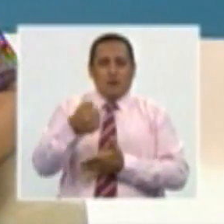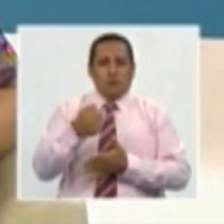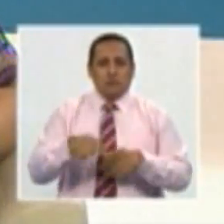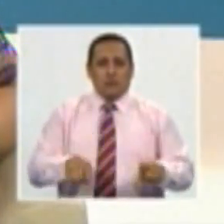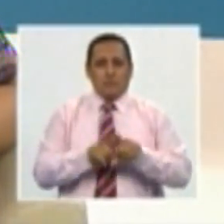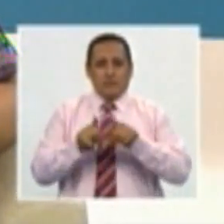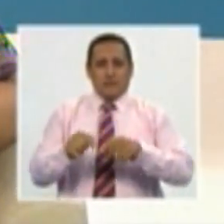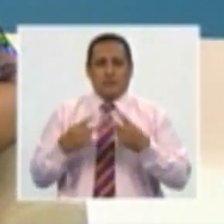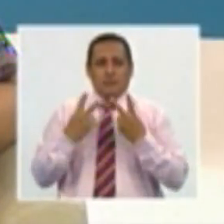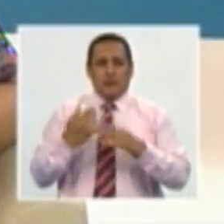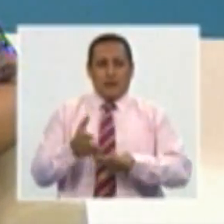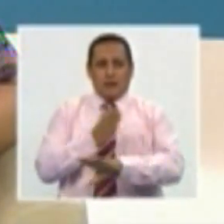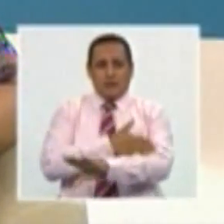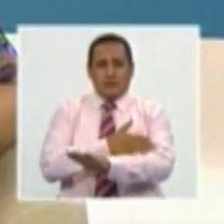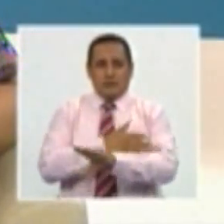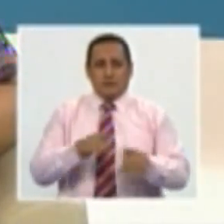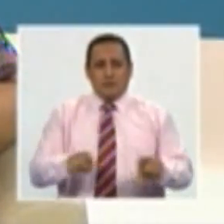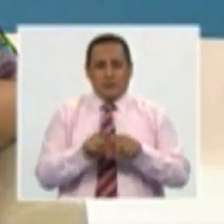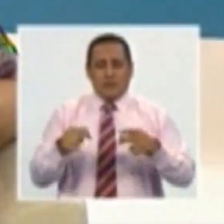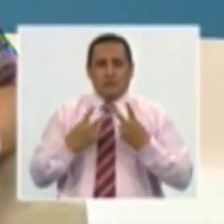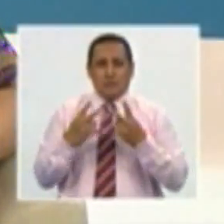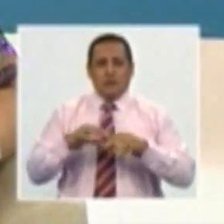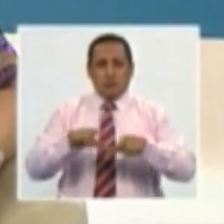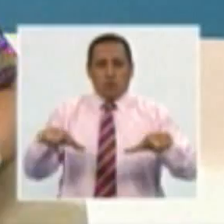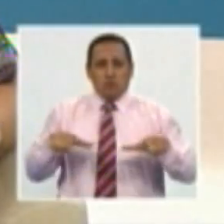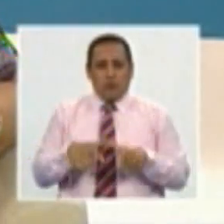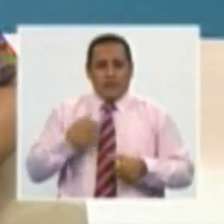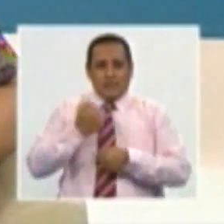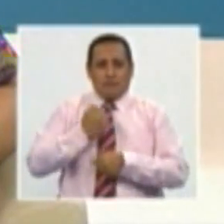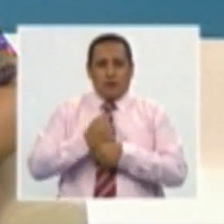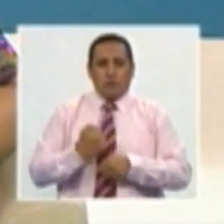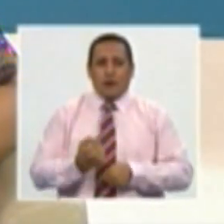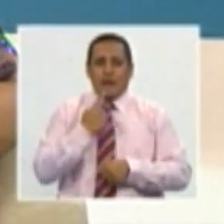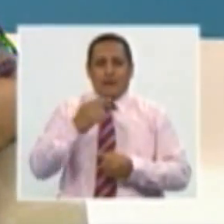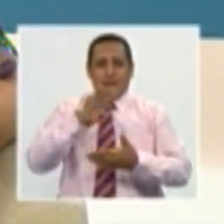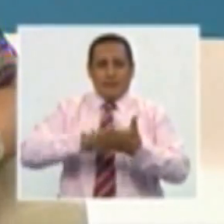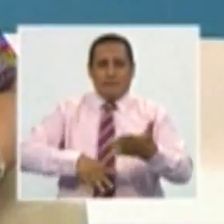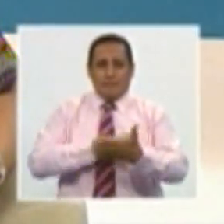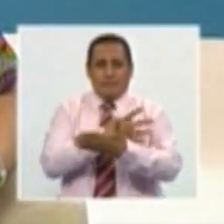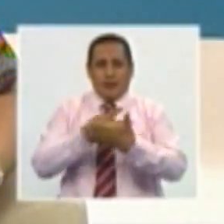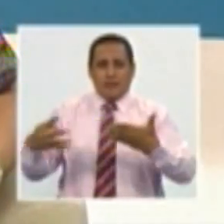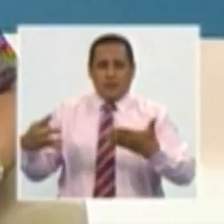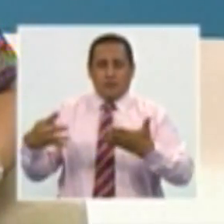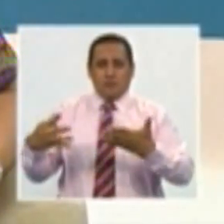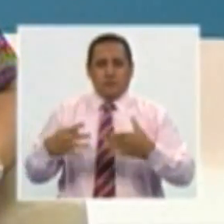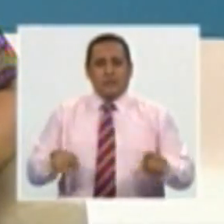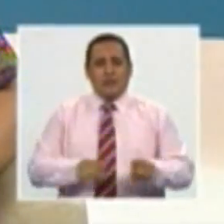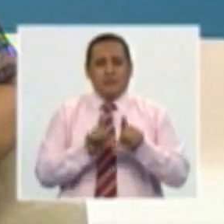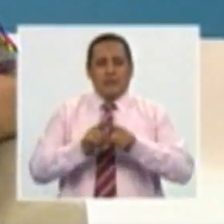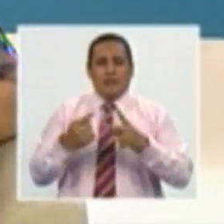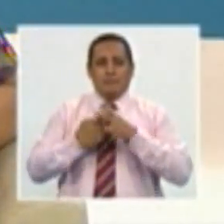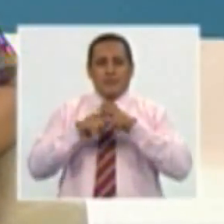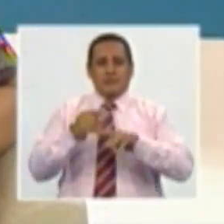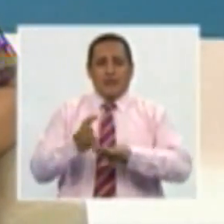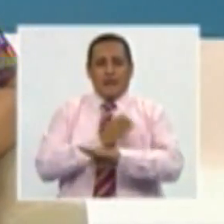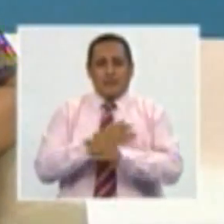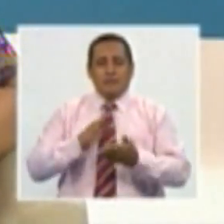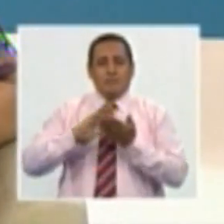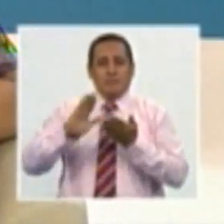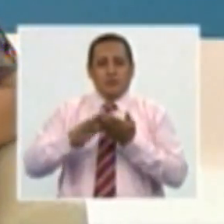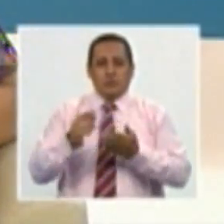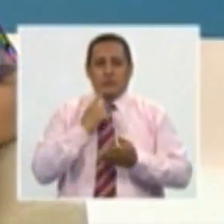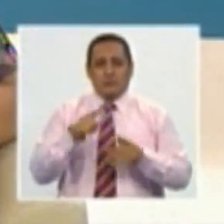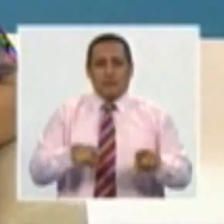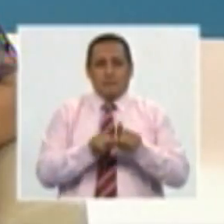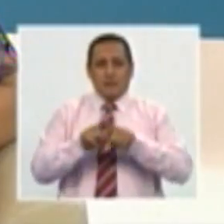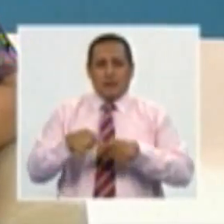remuneración y relación laboral de subordinación, pues en principio se debería estar en planilla, y en ese sentido hay que hacer las advertencias necesarias